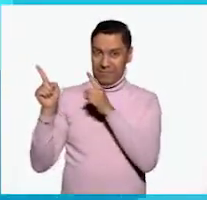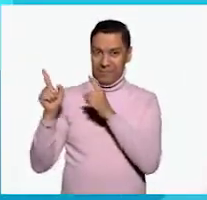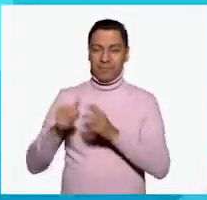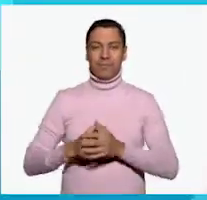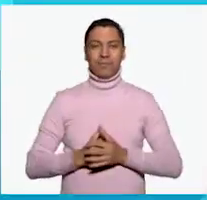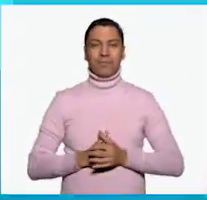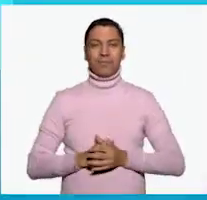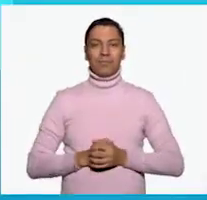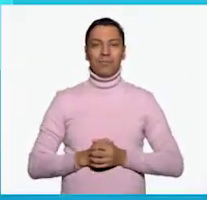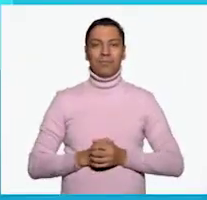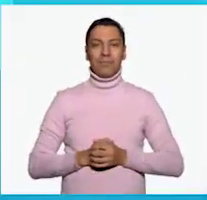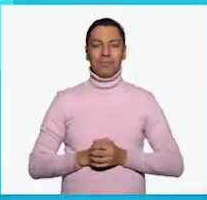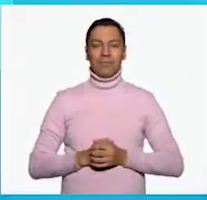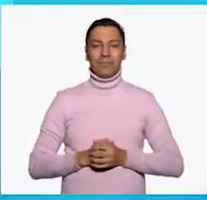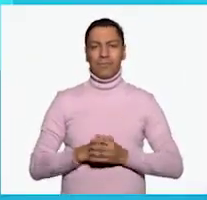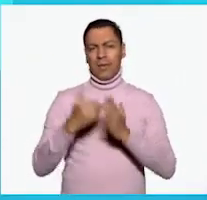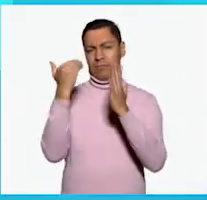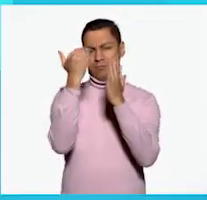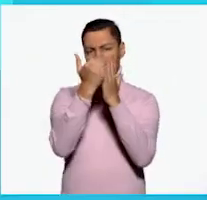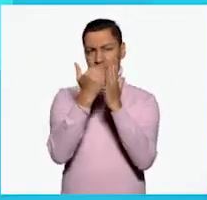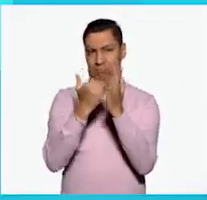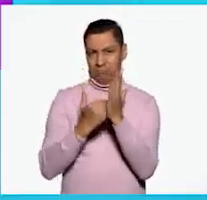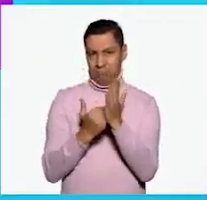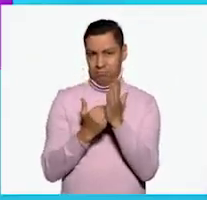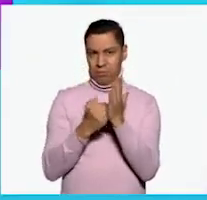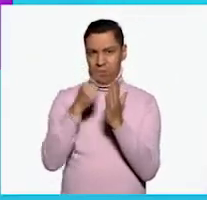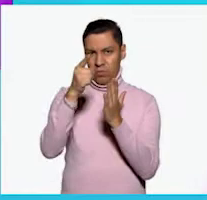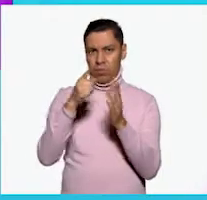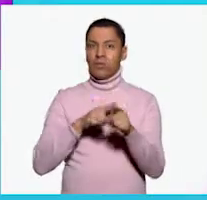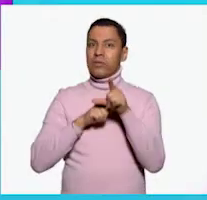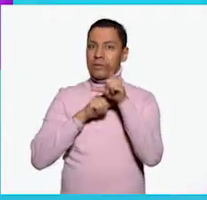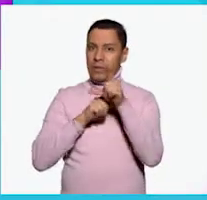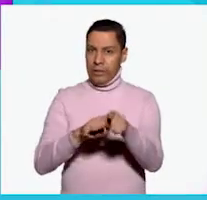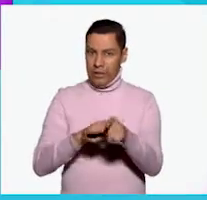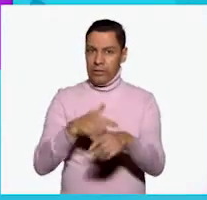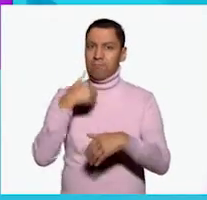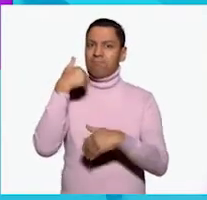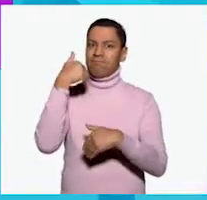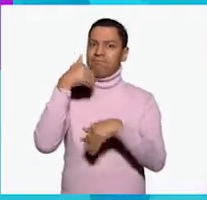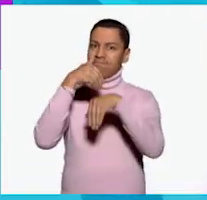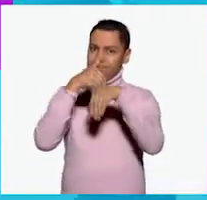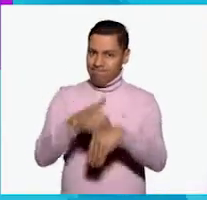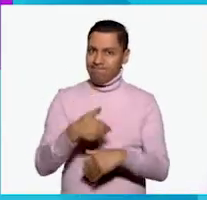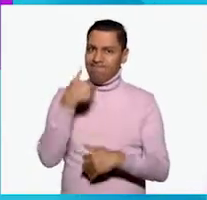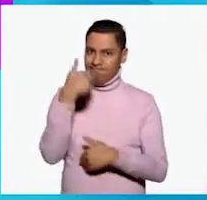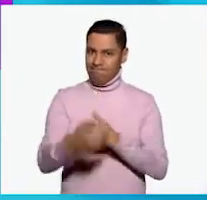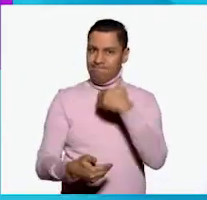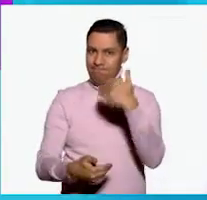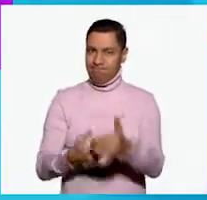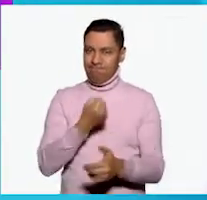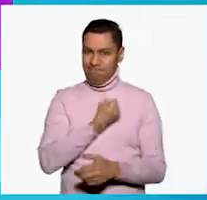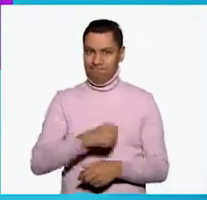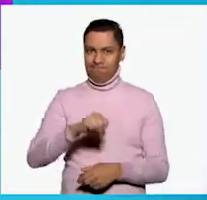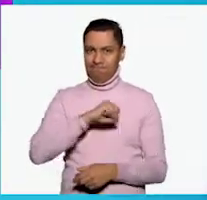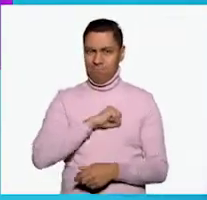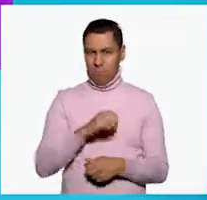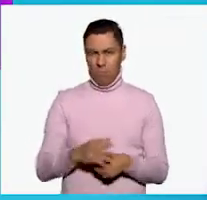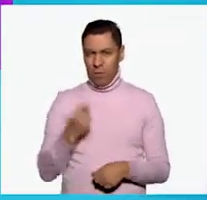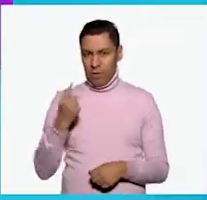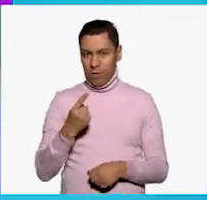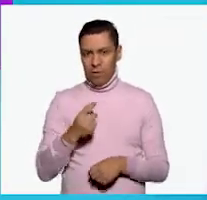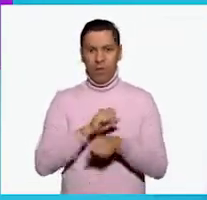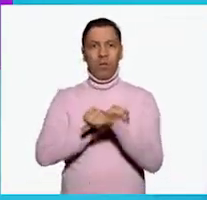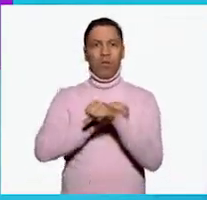Buenas prácticas para seguir adelante. Como todos sabemos, la COVID-19 es una enfermedad que se contagia muy fácilmente entre